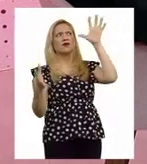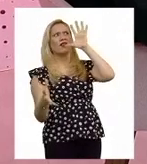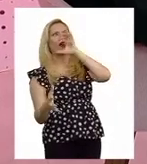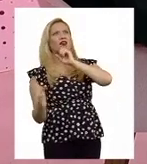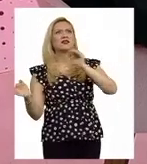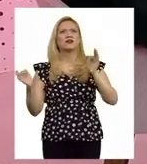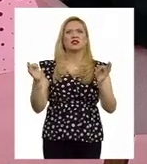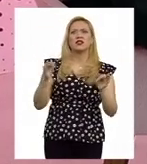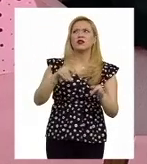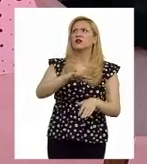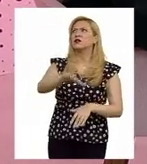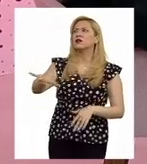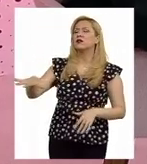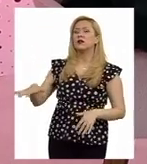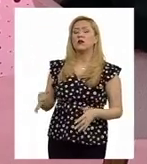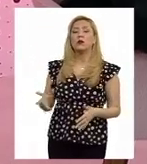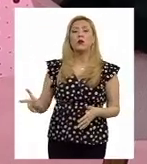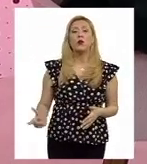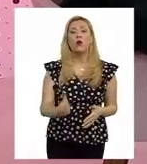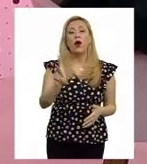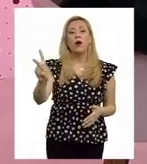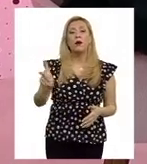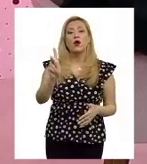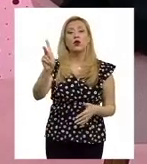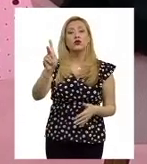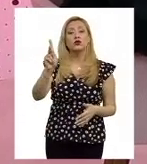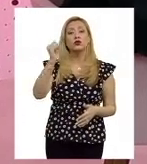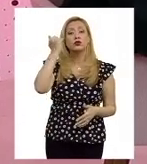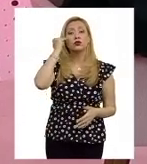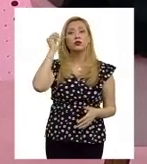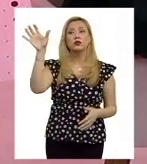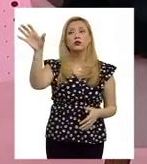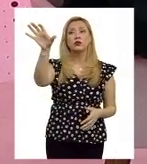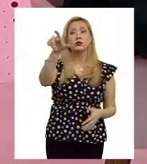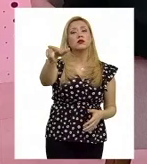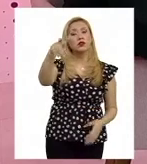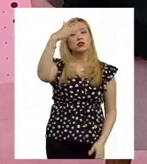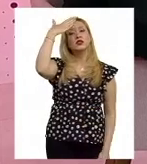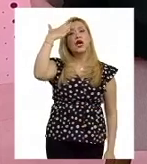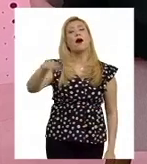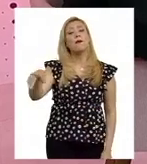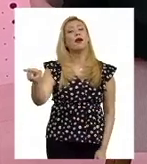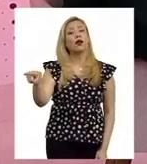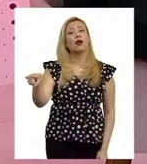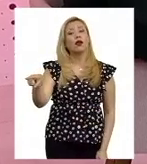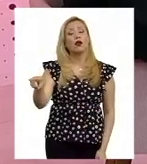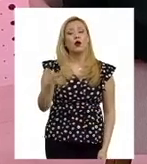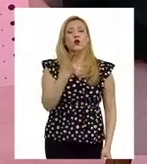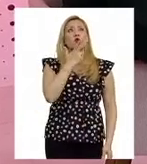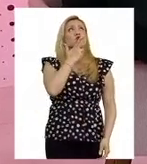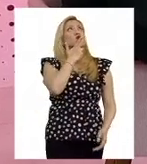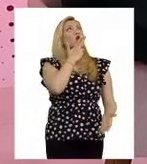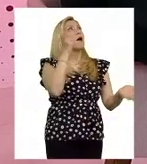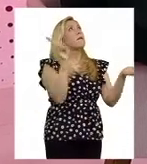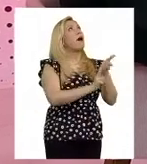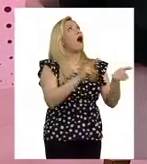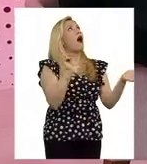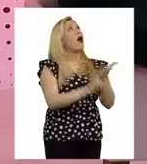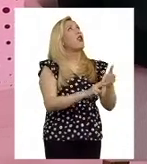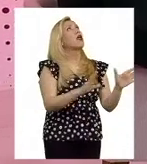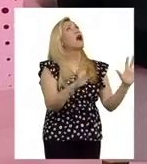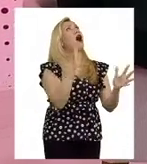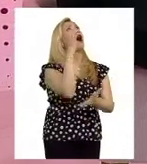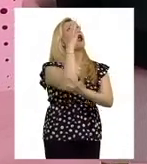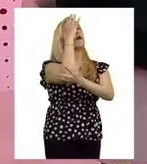mundo natural, los pueblos originarios tienen esta sabiduría, ¿sí? O sea, los pueblos originarios